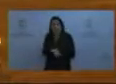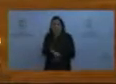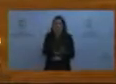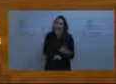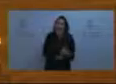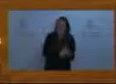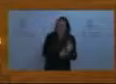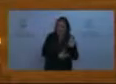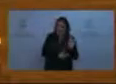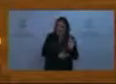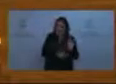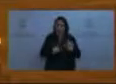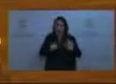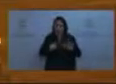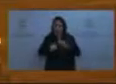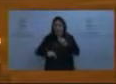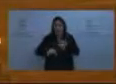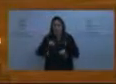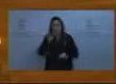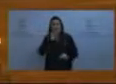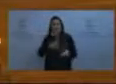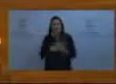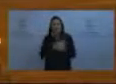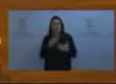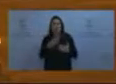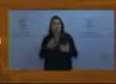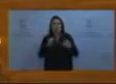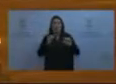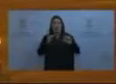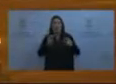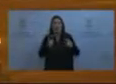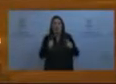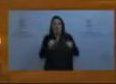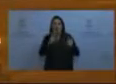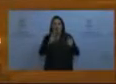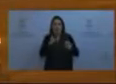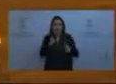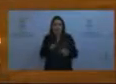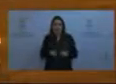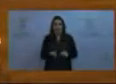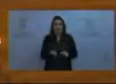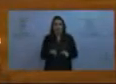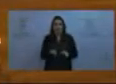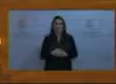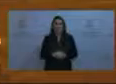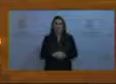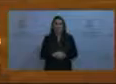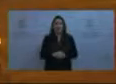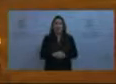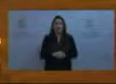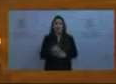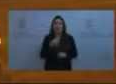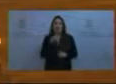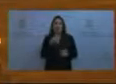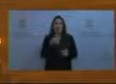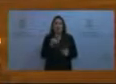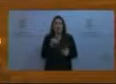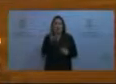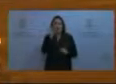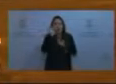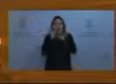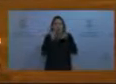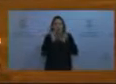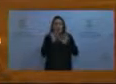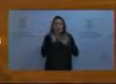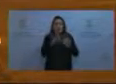el siglo XVIII se empieza a hablar de sprue celíaco, que es un germanismo que indica aftas, úlceras,